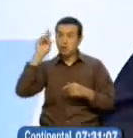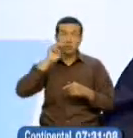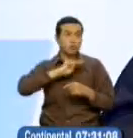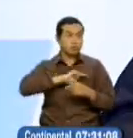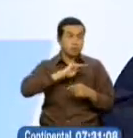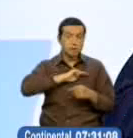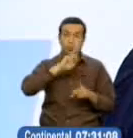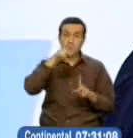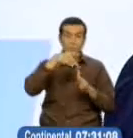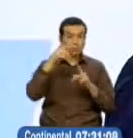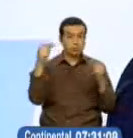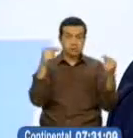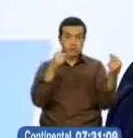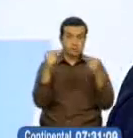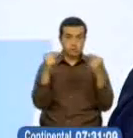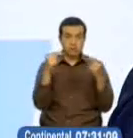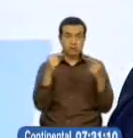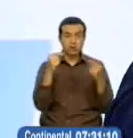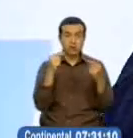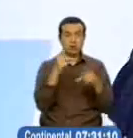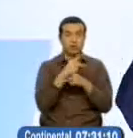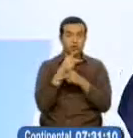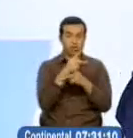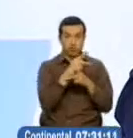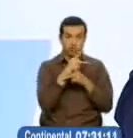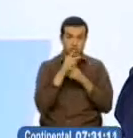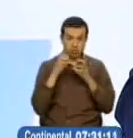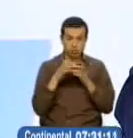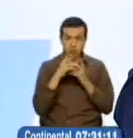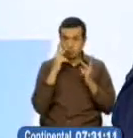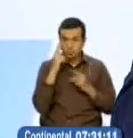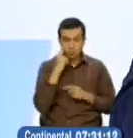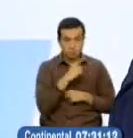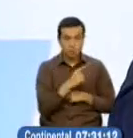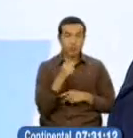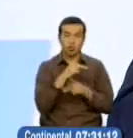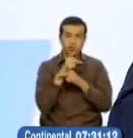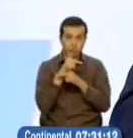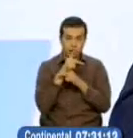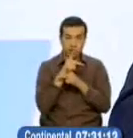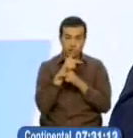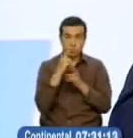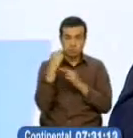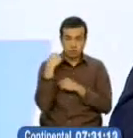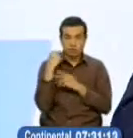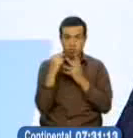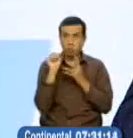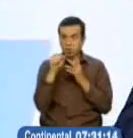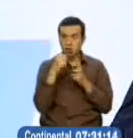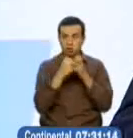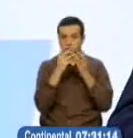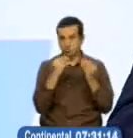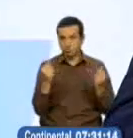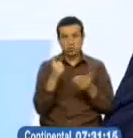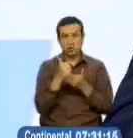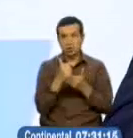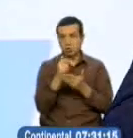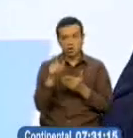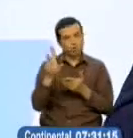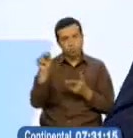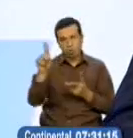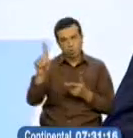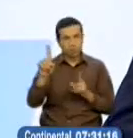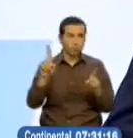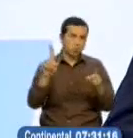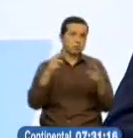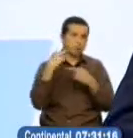autónomo descentralizado, en sede administrativa, ese organismo puede resolver una contradicción también. Tiene que ir, como